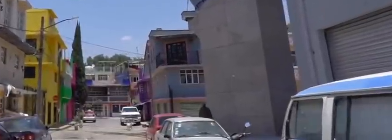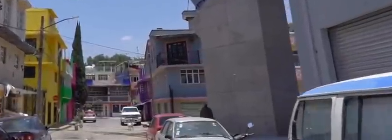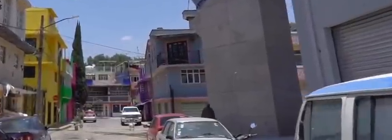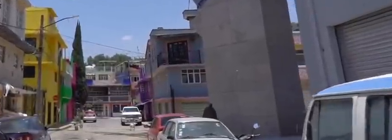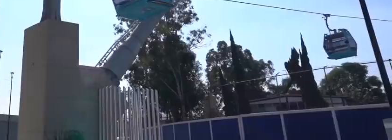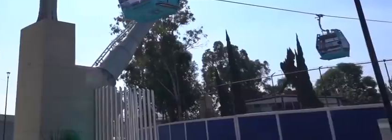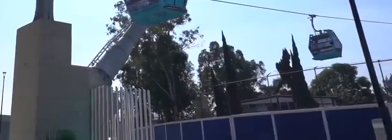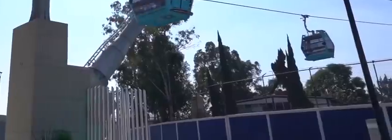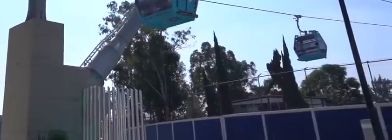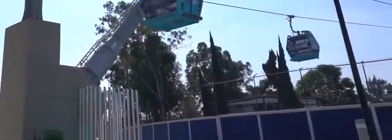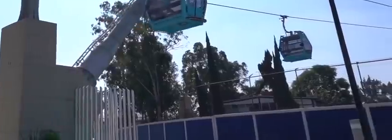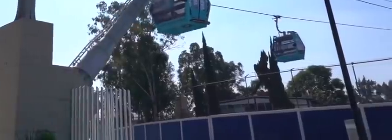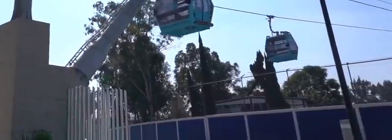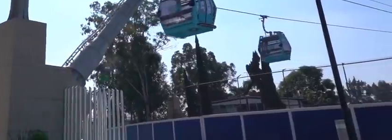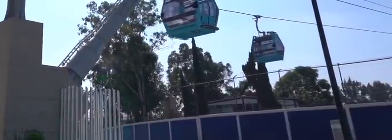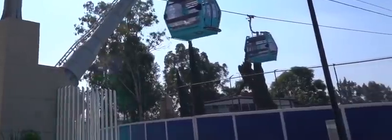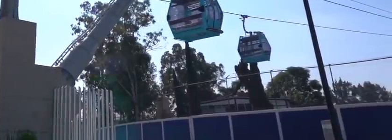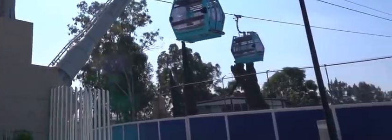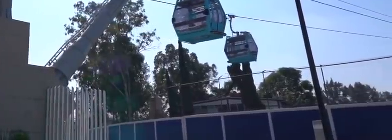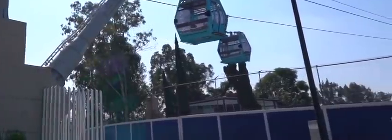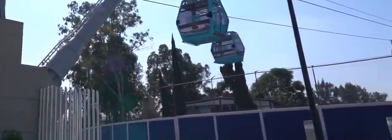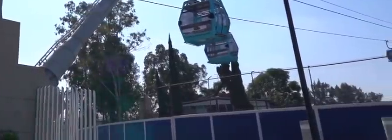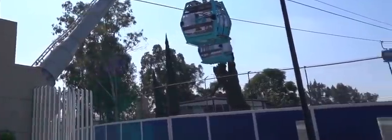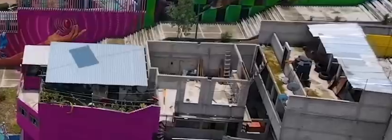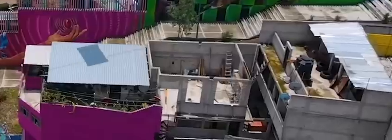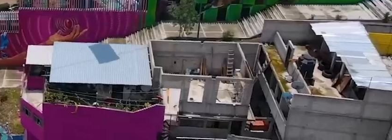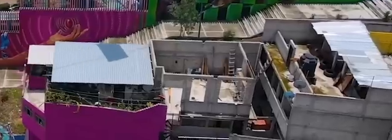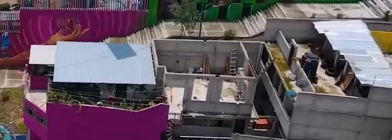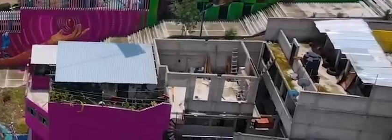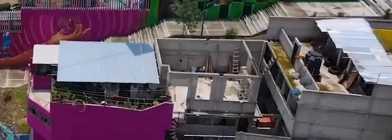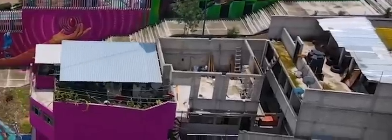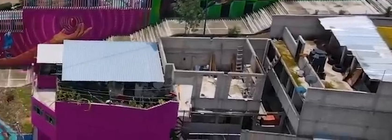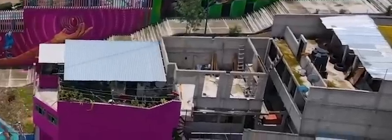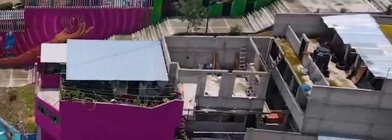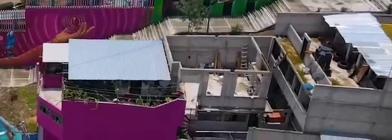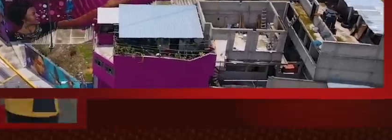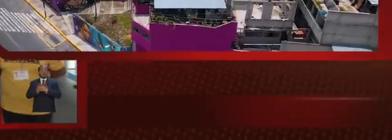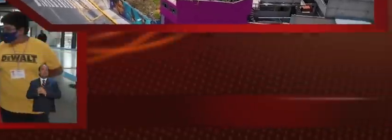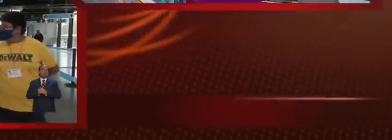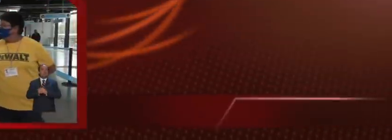Además, es un transporte público limpio, seguro, silencioso y eficiente.